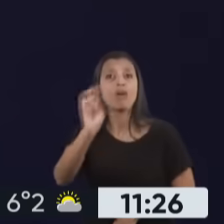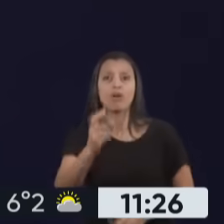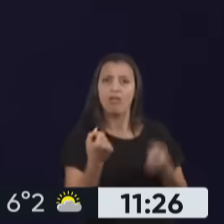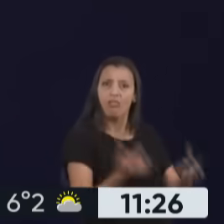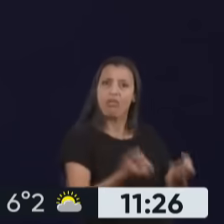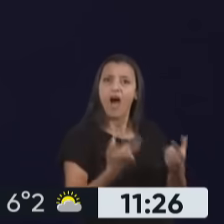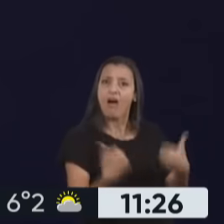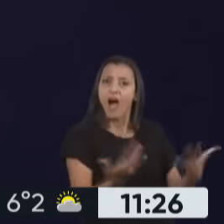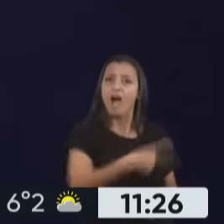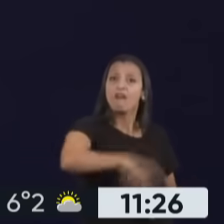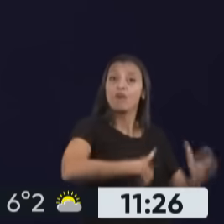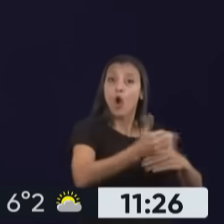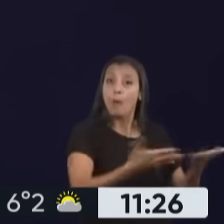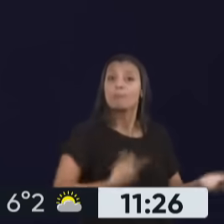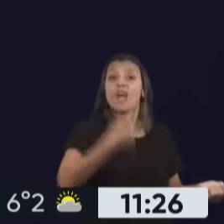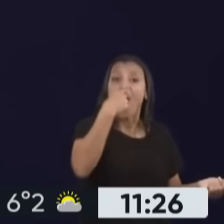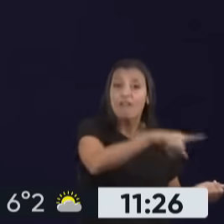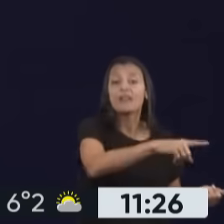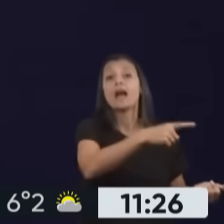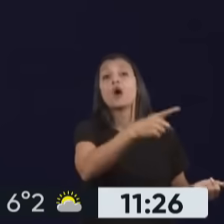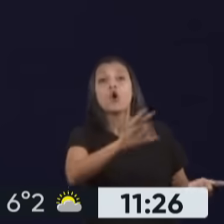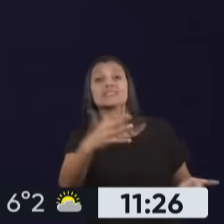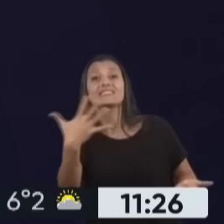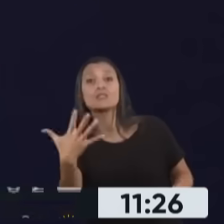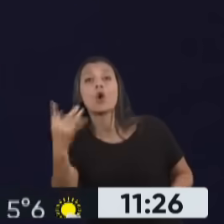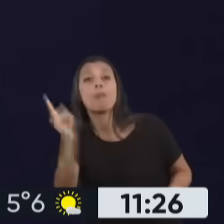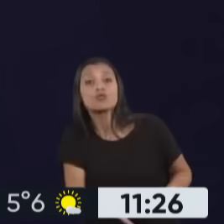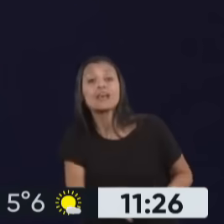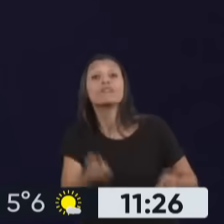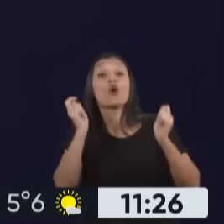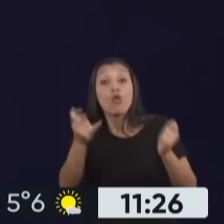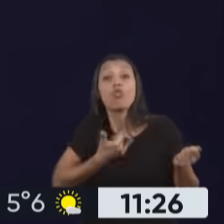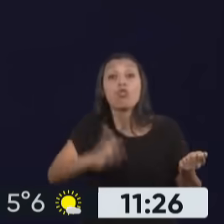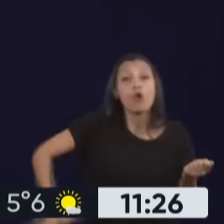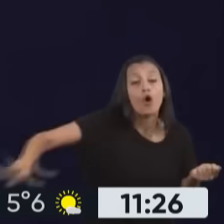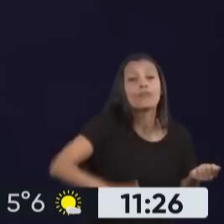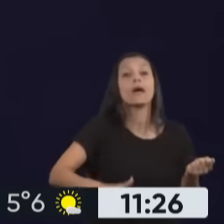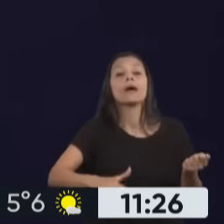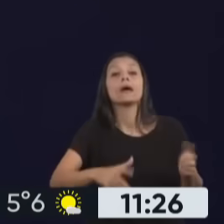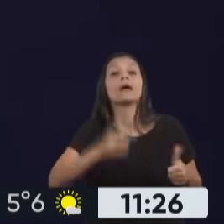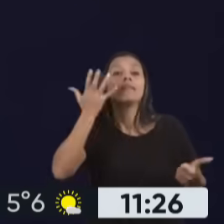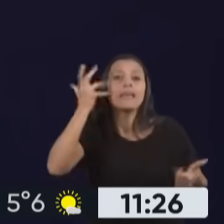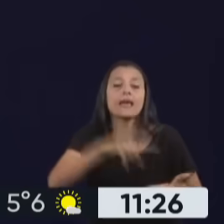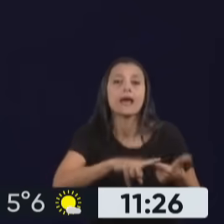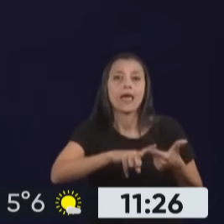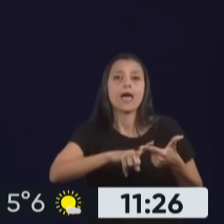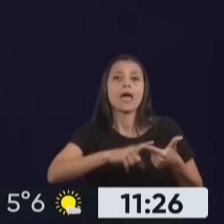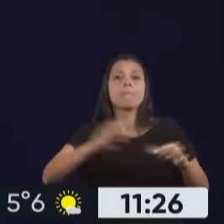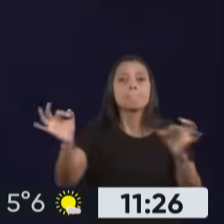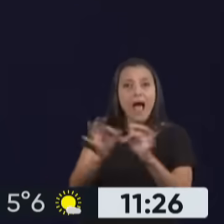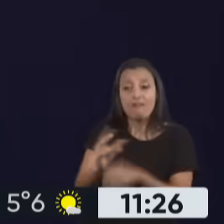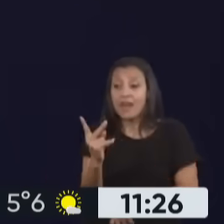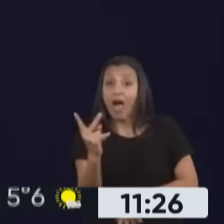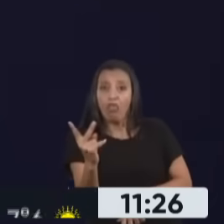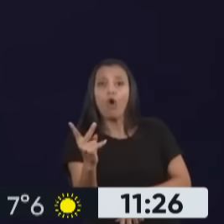y el 25% de esas obras se destinaron a Tigre y Malvinas Argentinas, 2 de los municipios de donde provenía